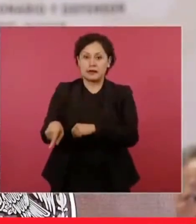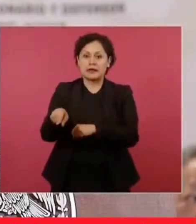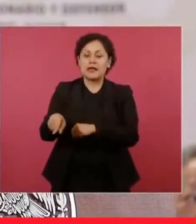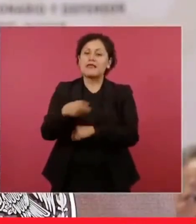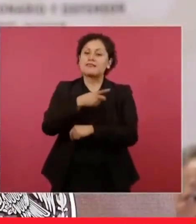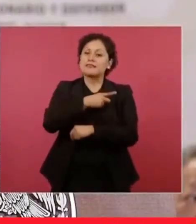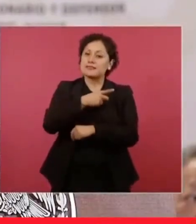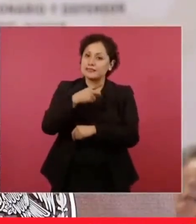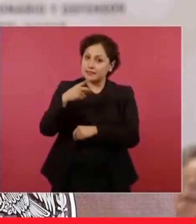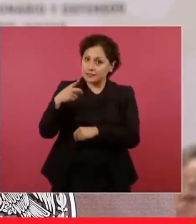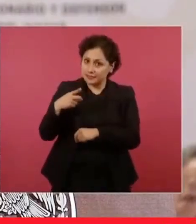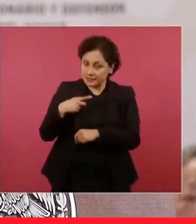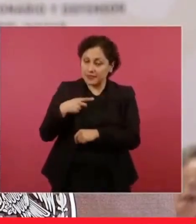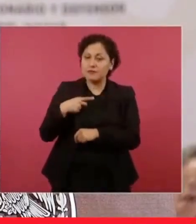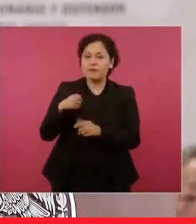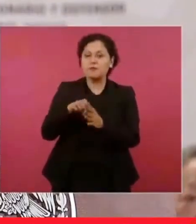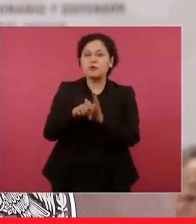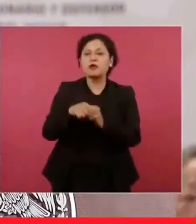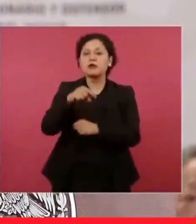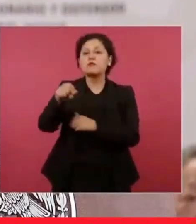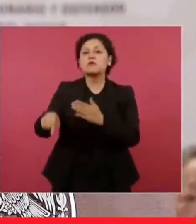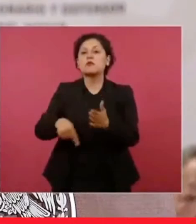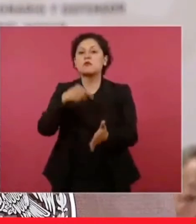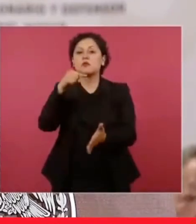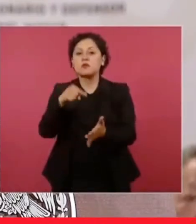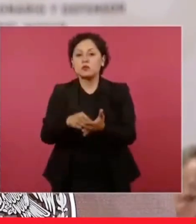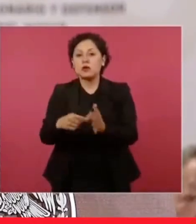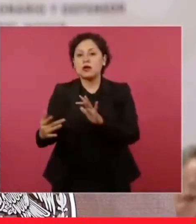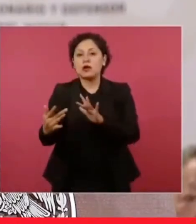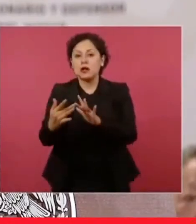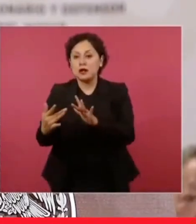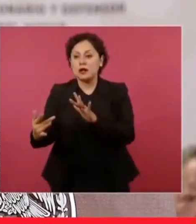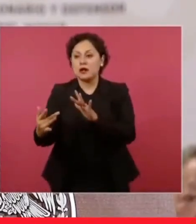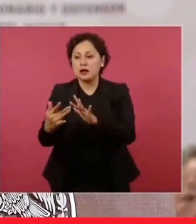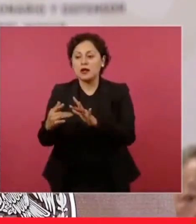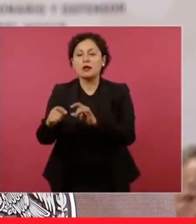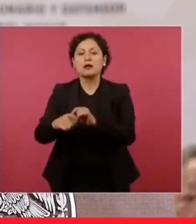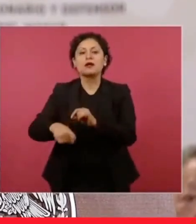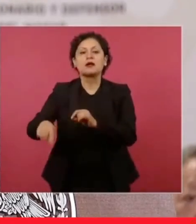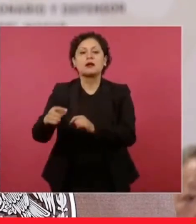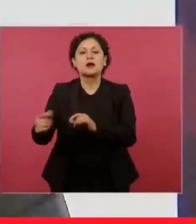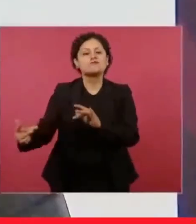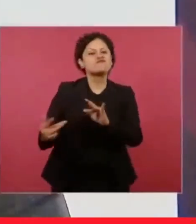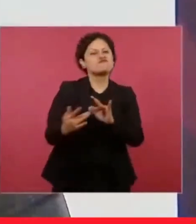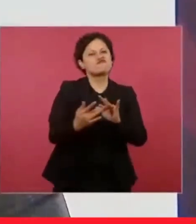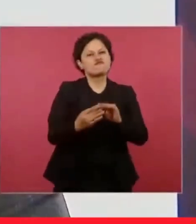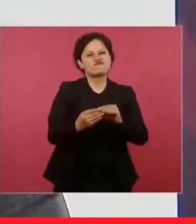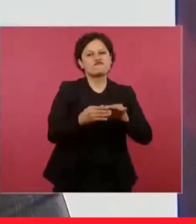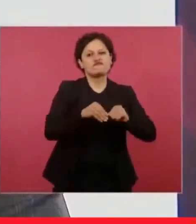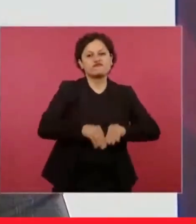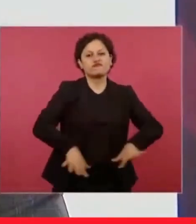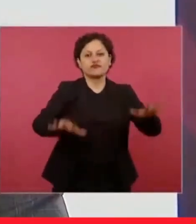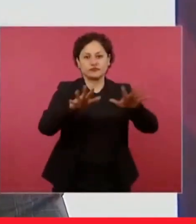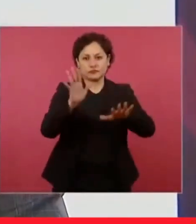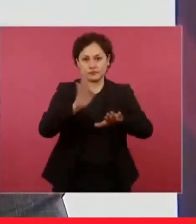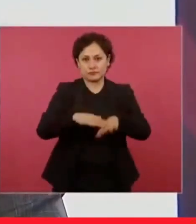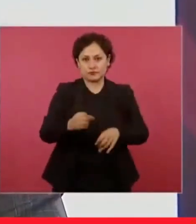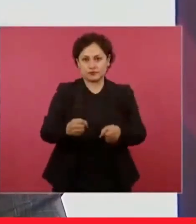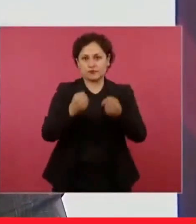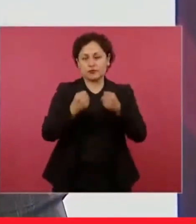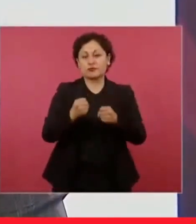energías intermitentes, digamos, tienen una mayor penetración en los sistemas eléctricos, y la CFE está